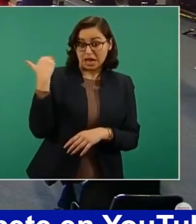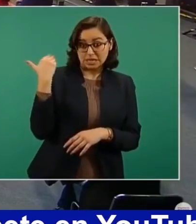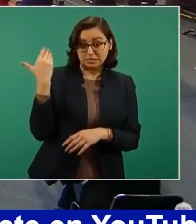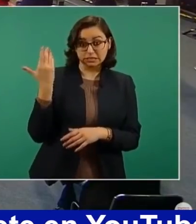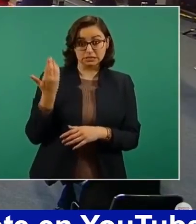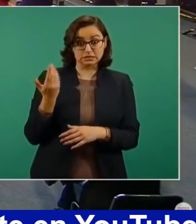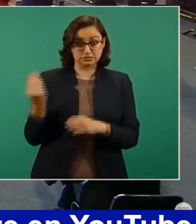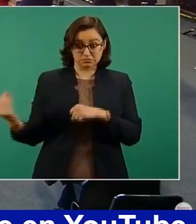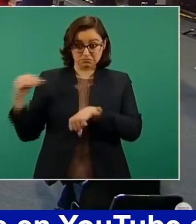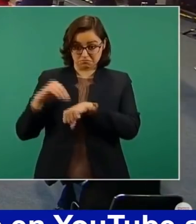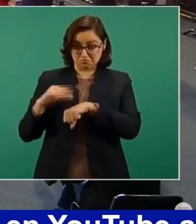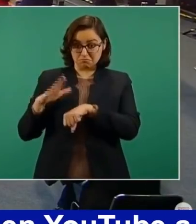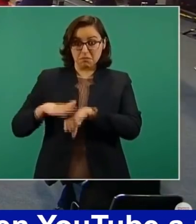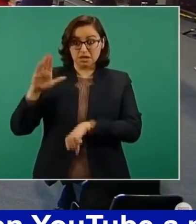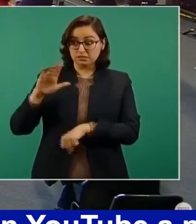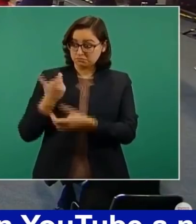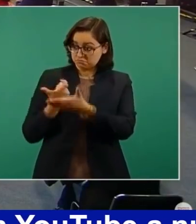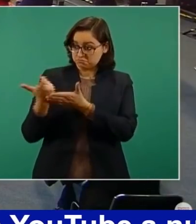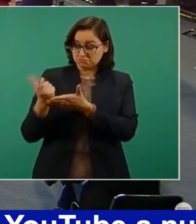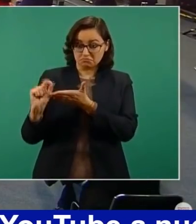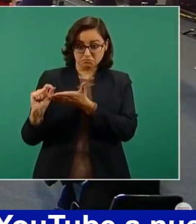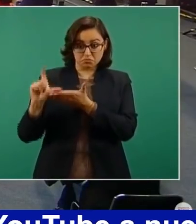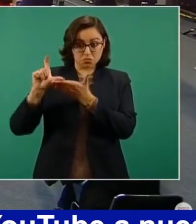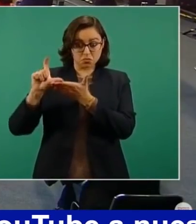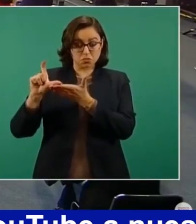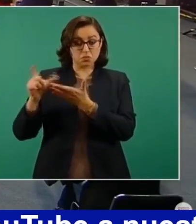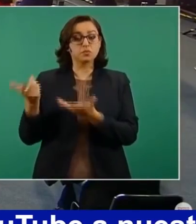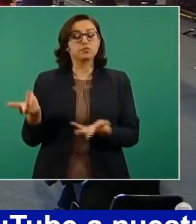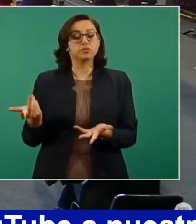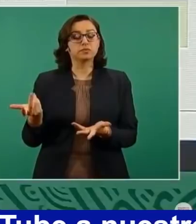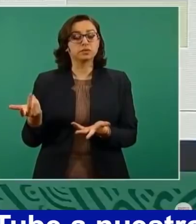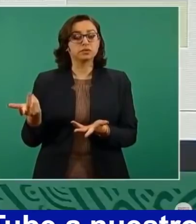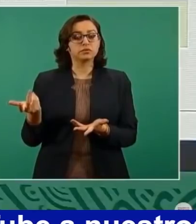el último aumento al salario,